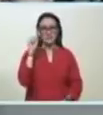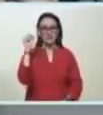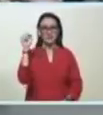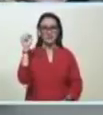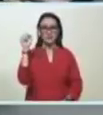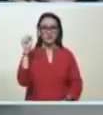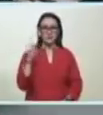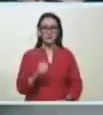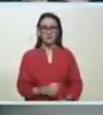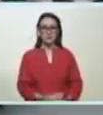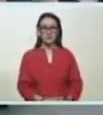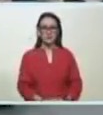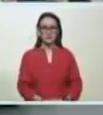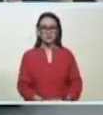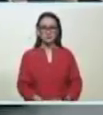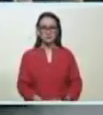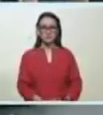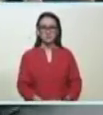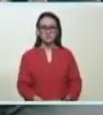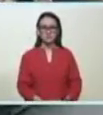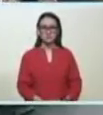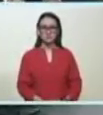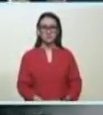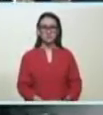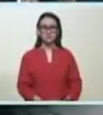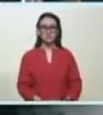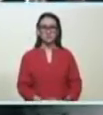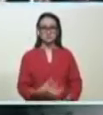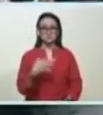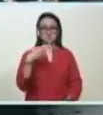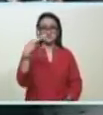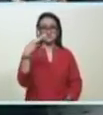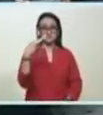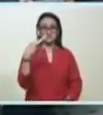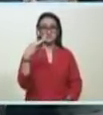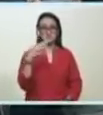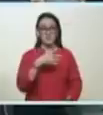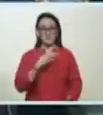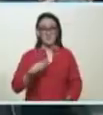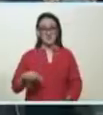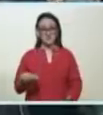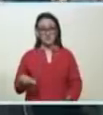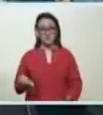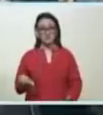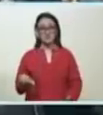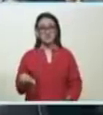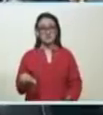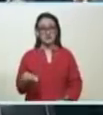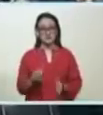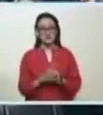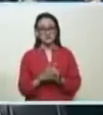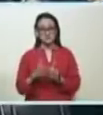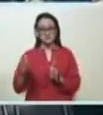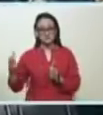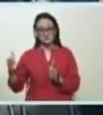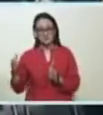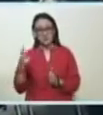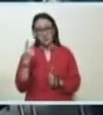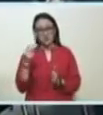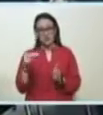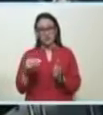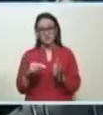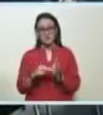República Bolivariana de Venezuela, Nicolás Maduro Moros, electo a la presidencia de la República para el periodo constitucional